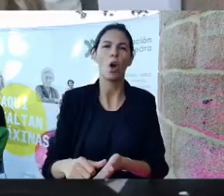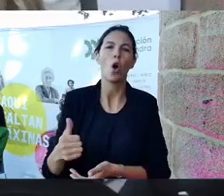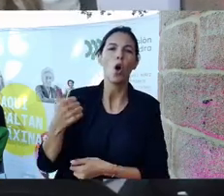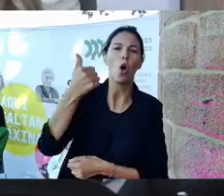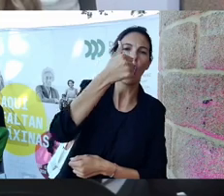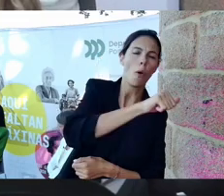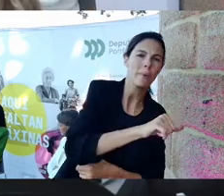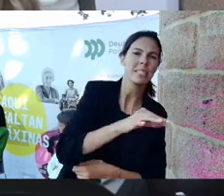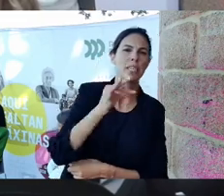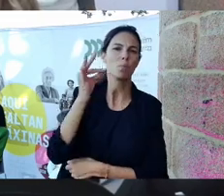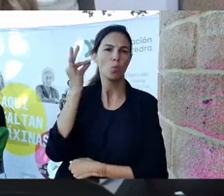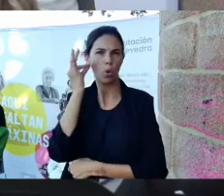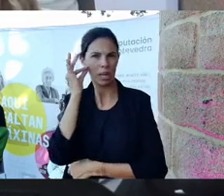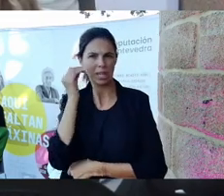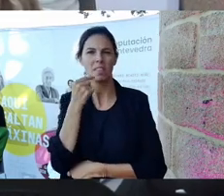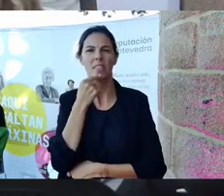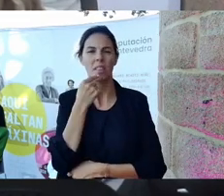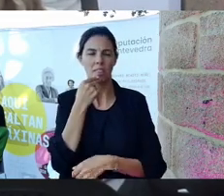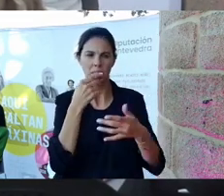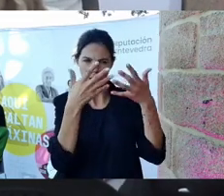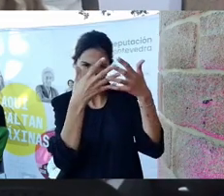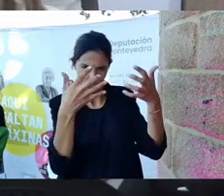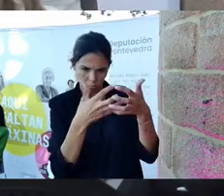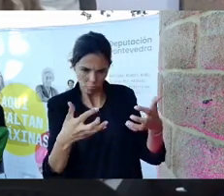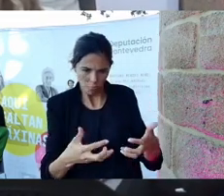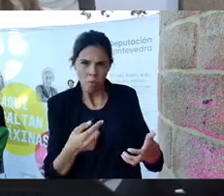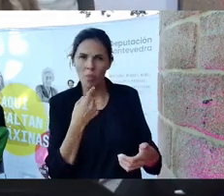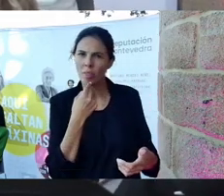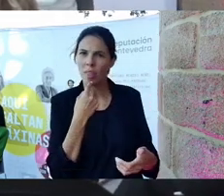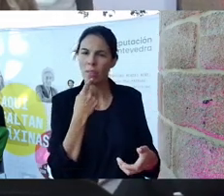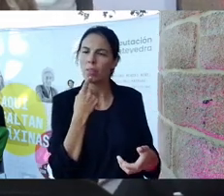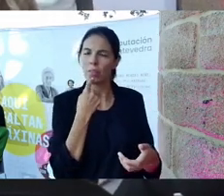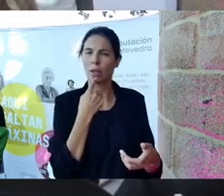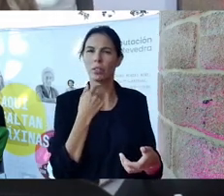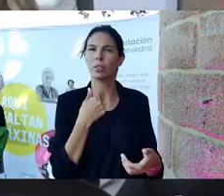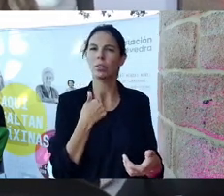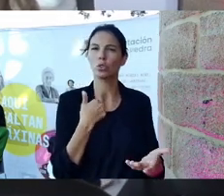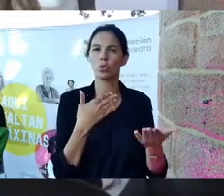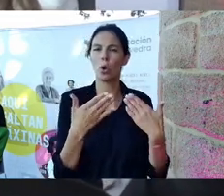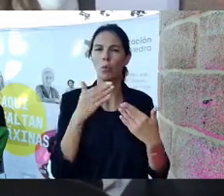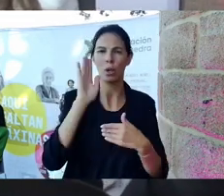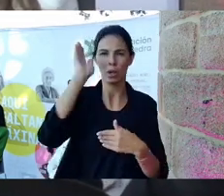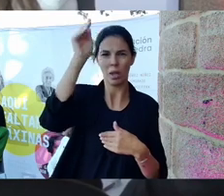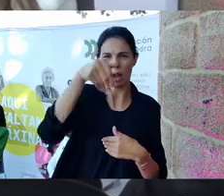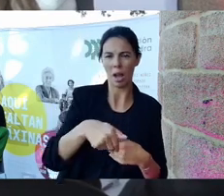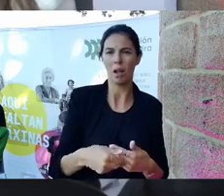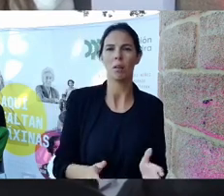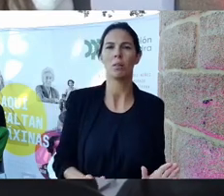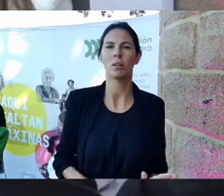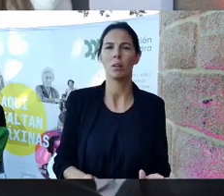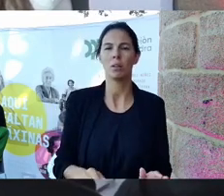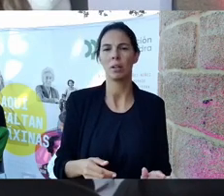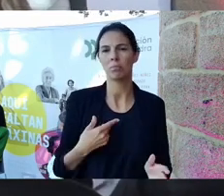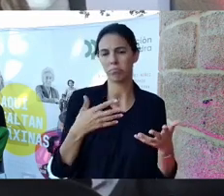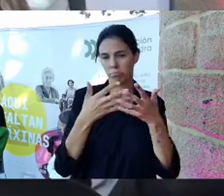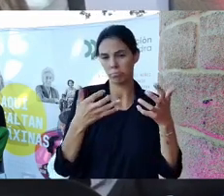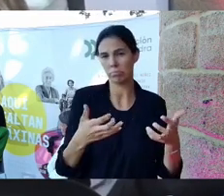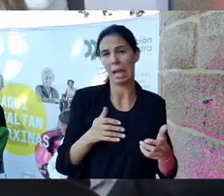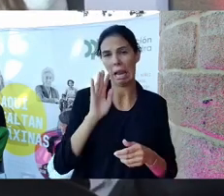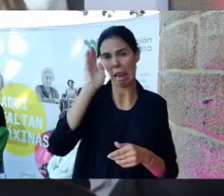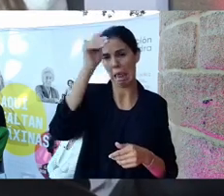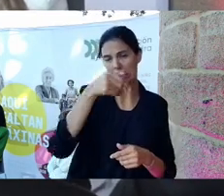cidade, tanto homes como mulleres, en palabras textuais do documento, e eu non falo ben latín, cuntix